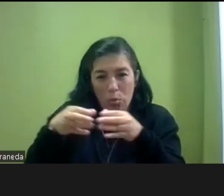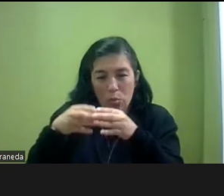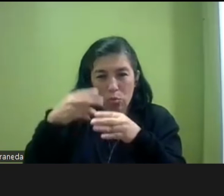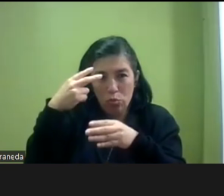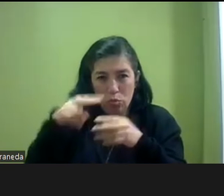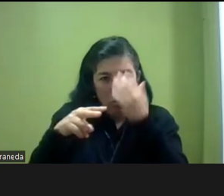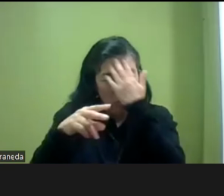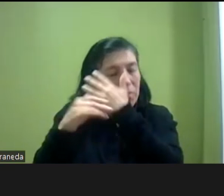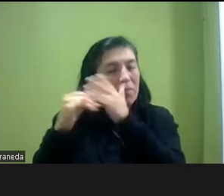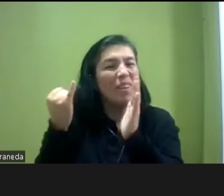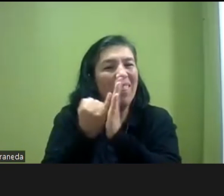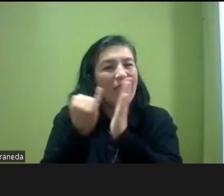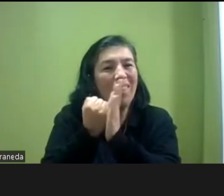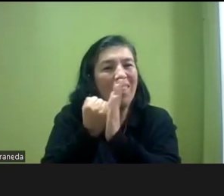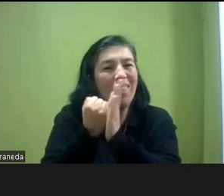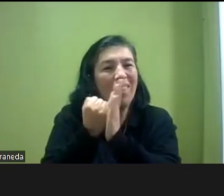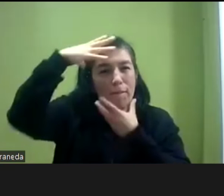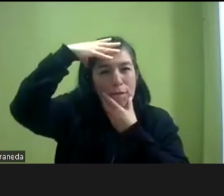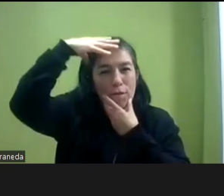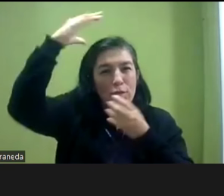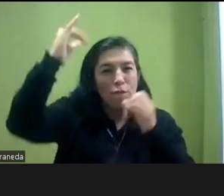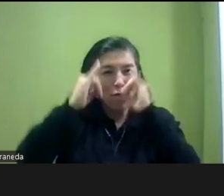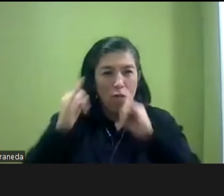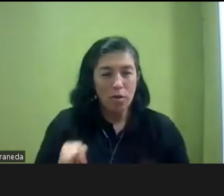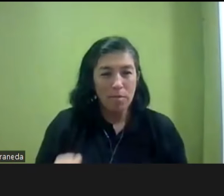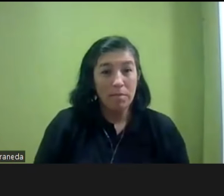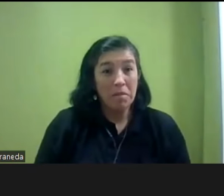eso es lo único que se me ocurre.